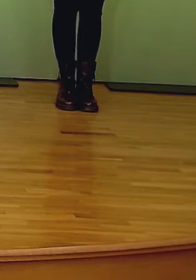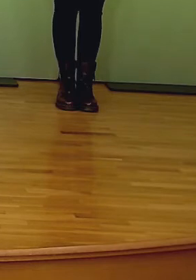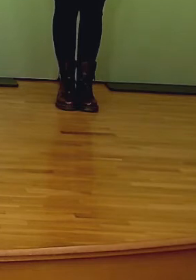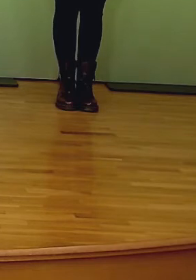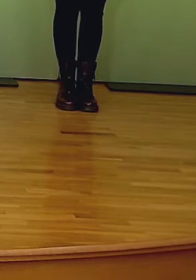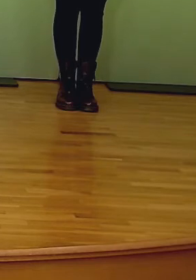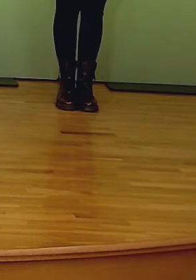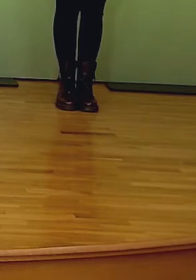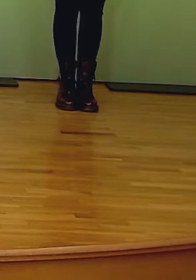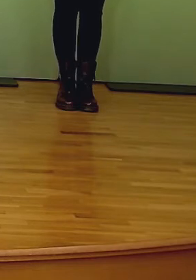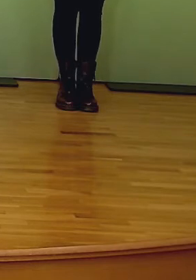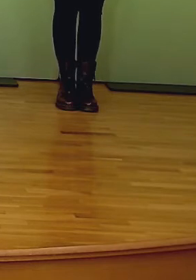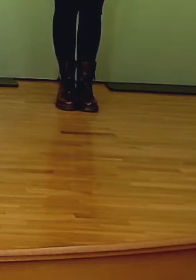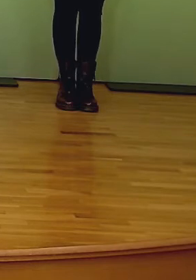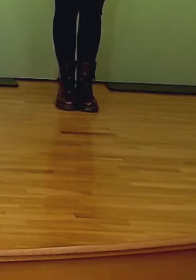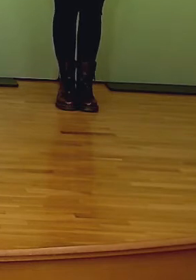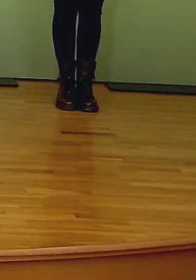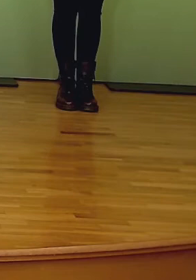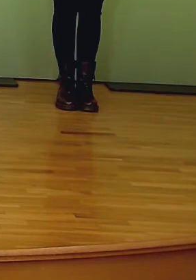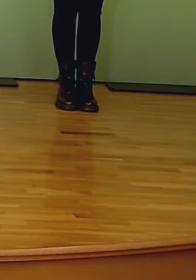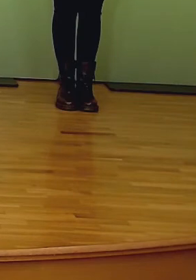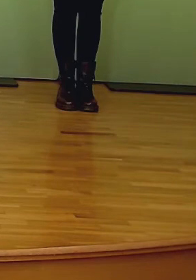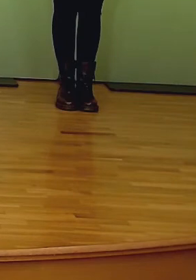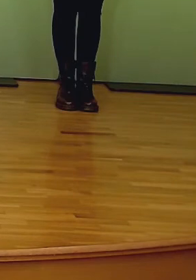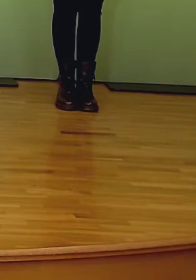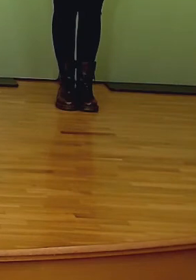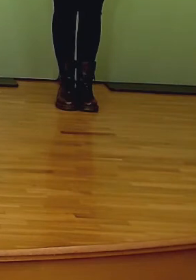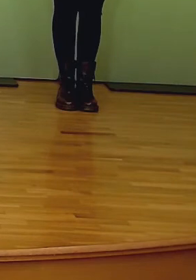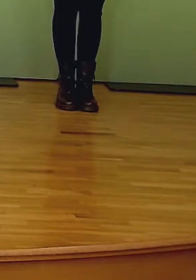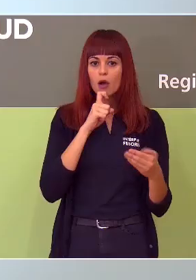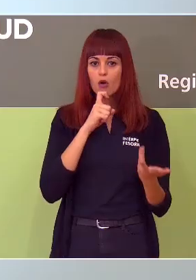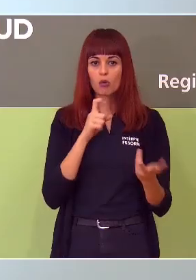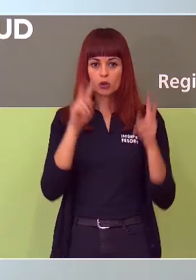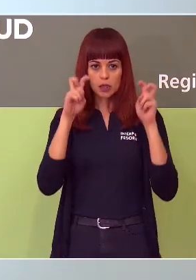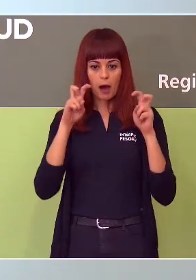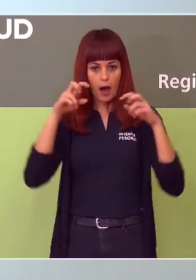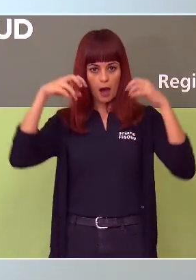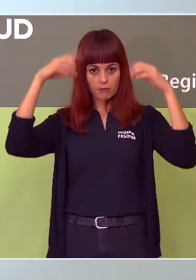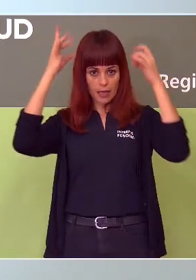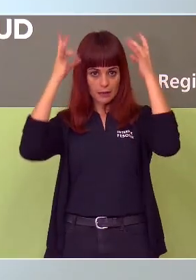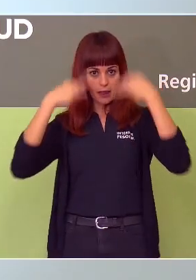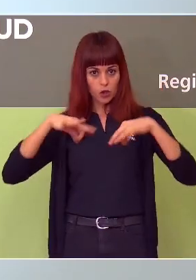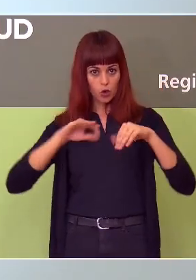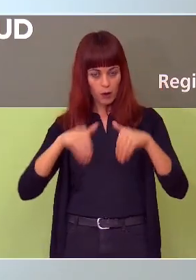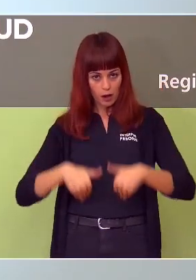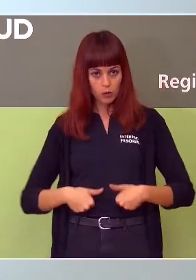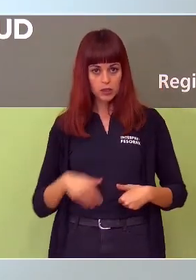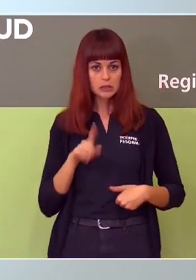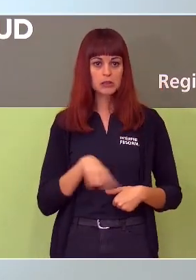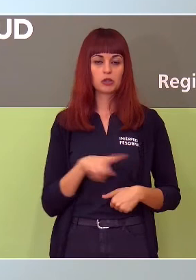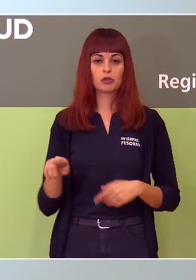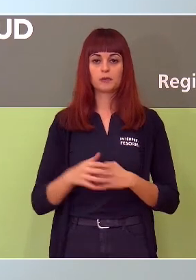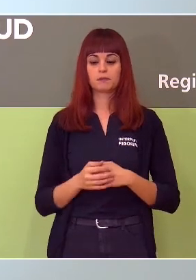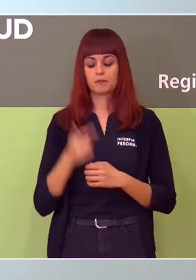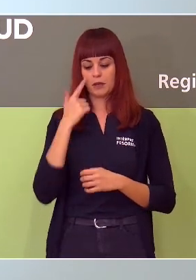intervenciones jurídicas? ¿Cómo se está informando a los pacientes si se ha vuelto ya a la actividad programada? Lo estamos haciendo a lo largo de esta semana. Bueno, a lo largo de la